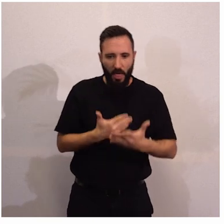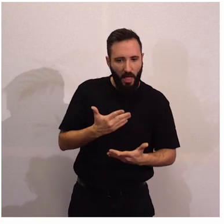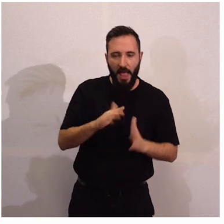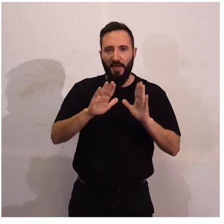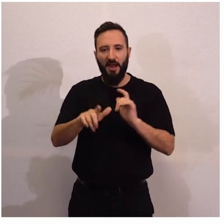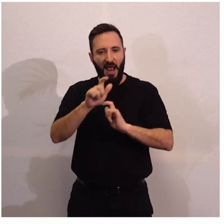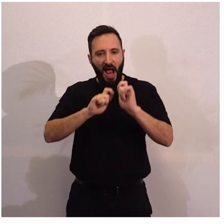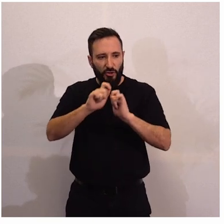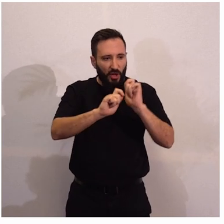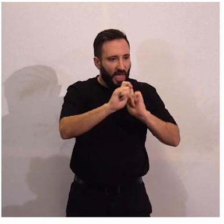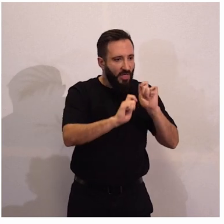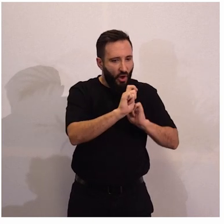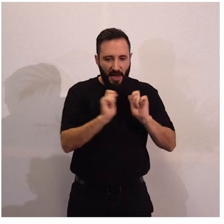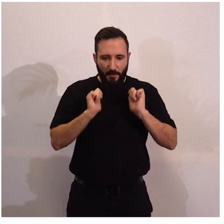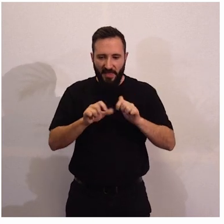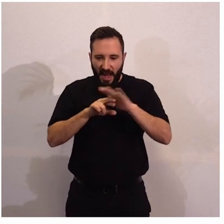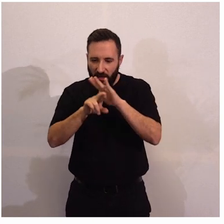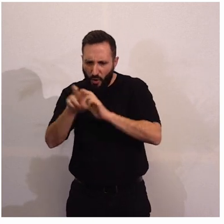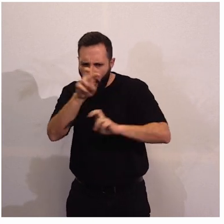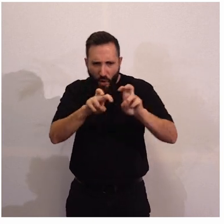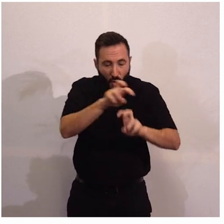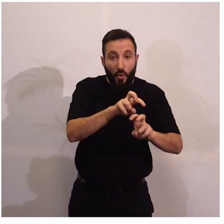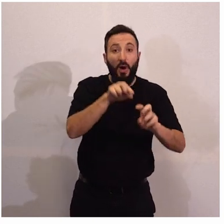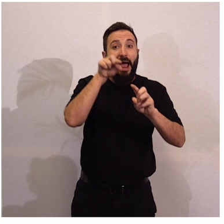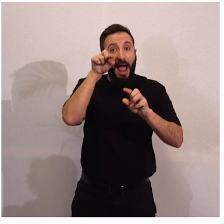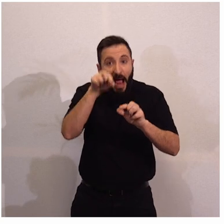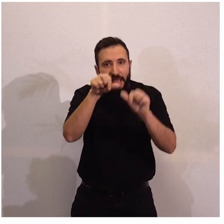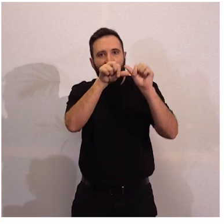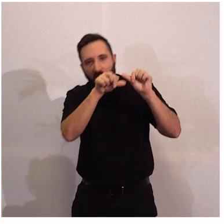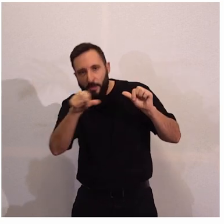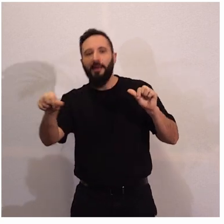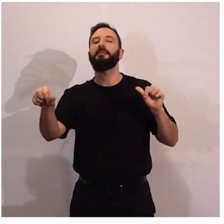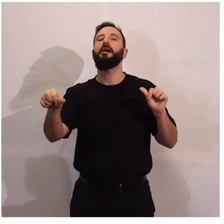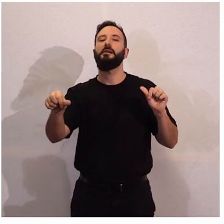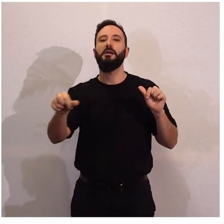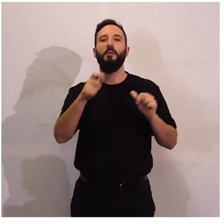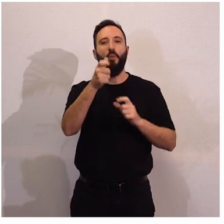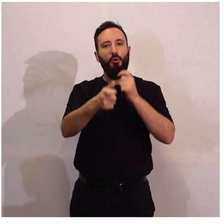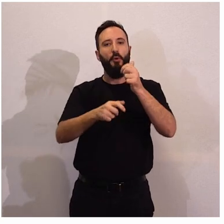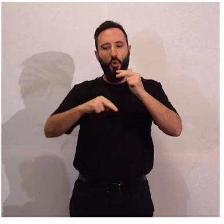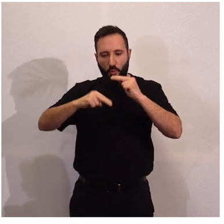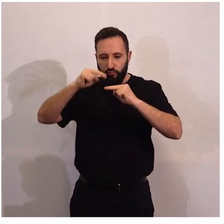en asociaciones, empiezan a buscar sus propios recursos y de ahí se va haciendo un castillo